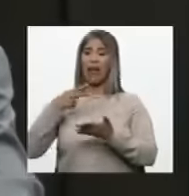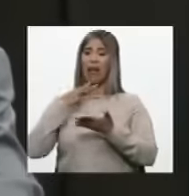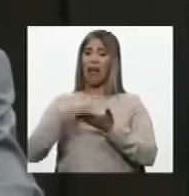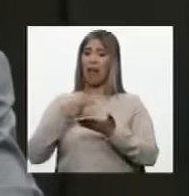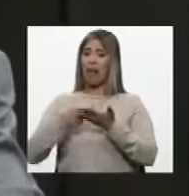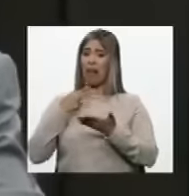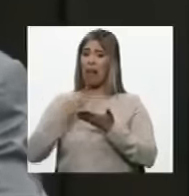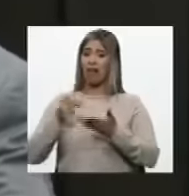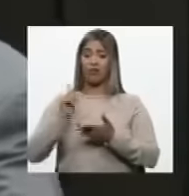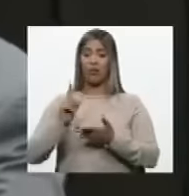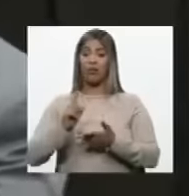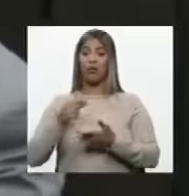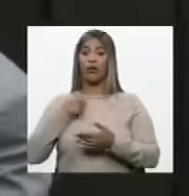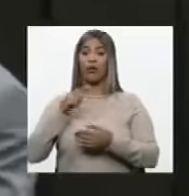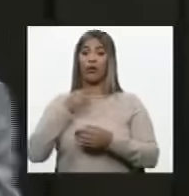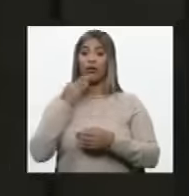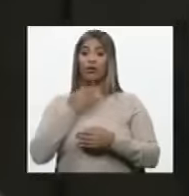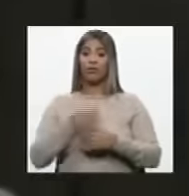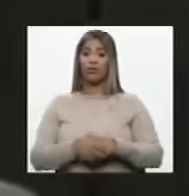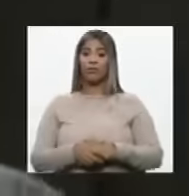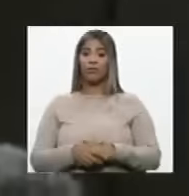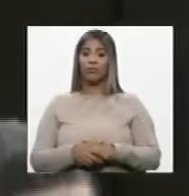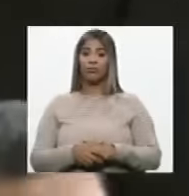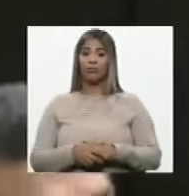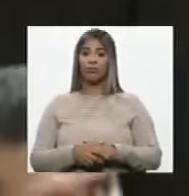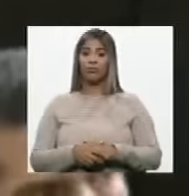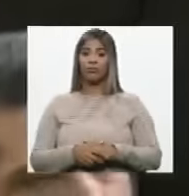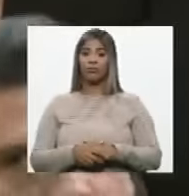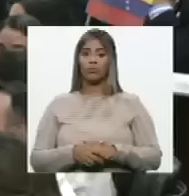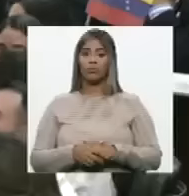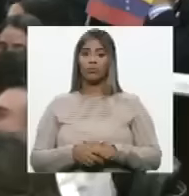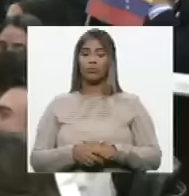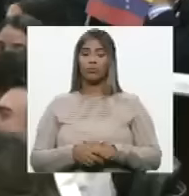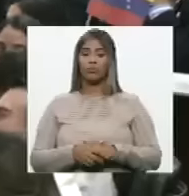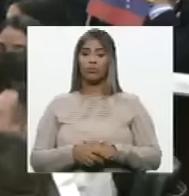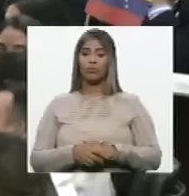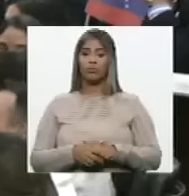boca cuando vayan a hablar de Betancur. Es todo, señor presidente.